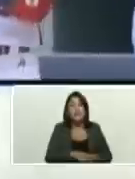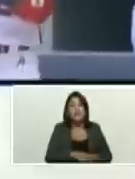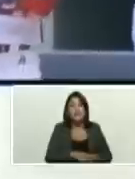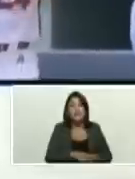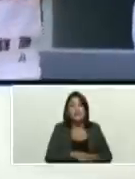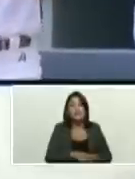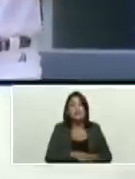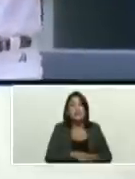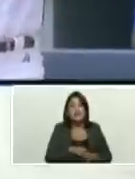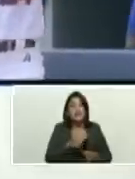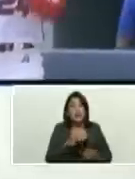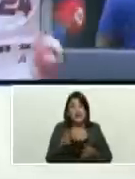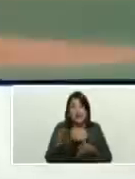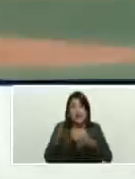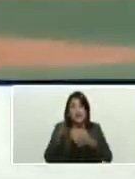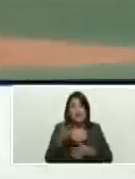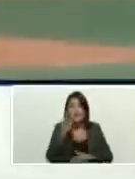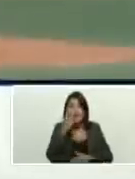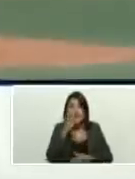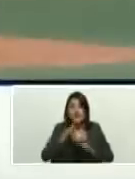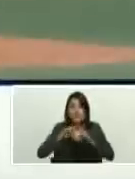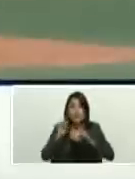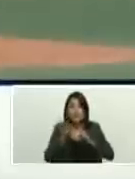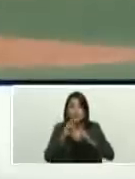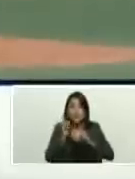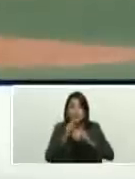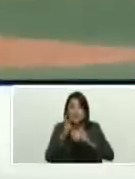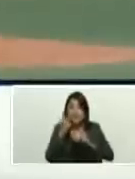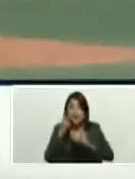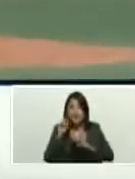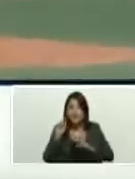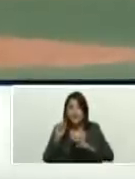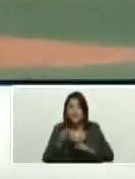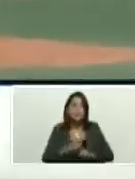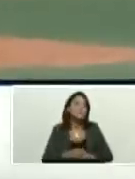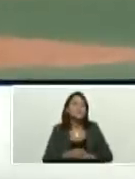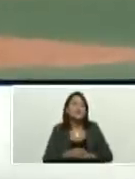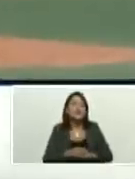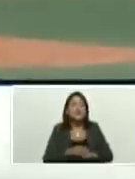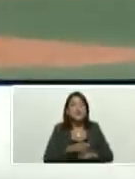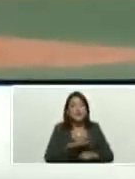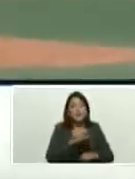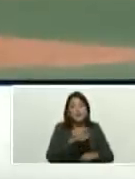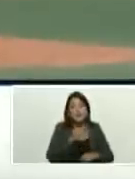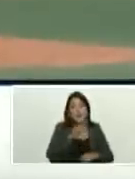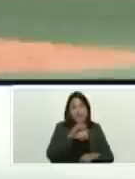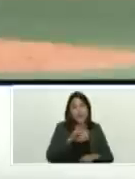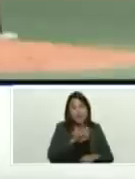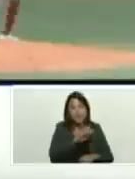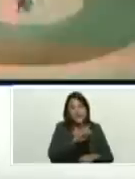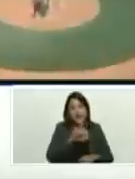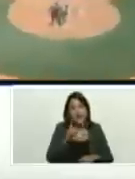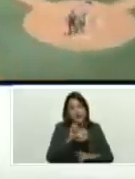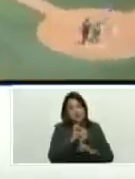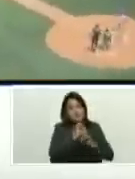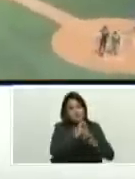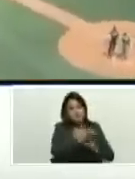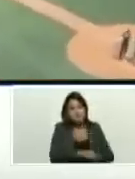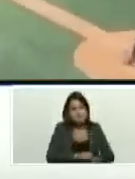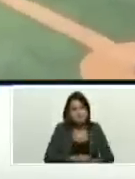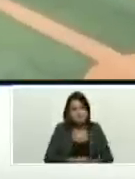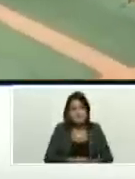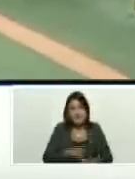haciendo una línea de 3 carreras, 5-4 a República Dominicana. Iban perdiendo 4-1 y de repente